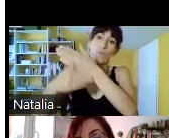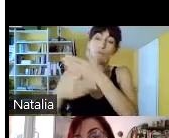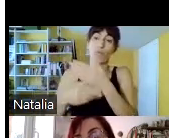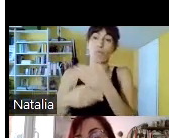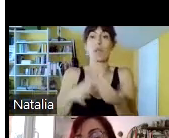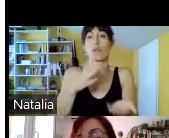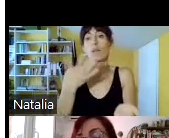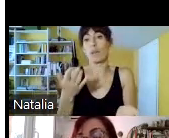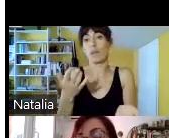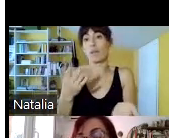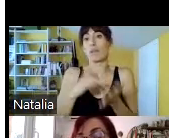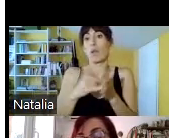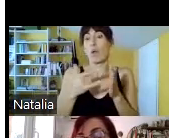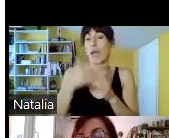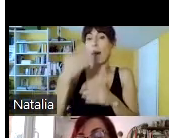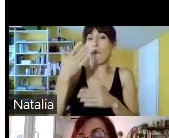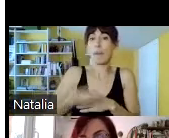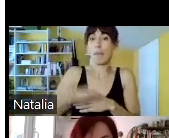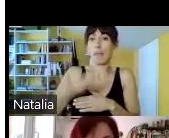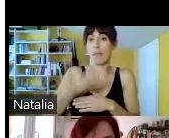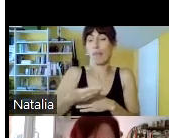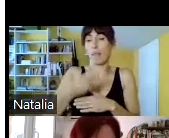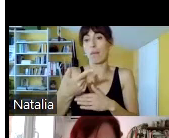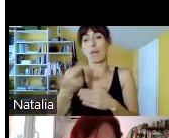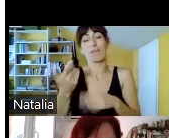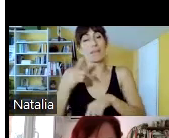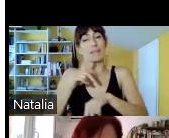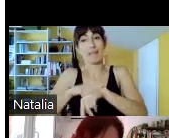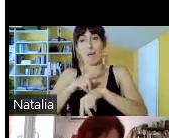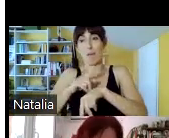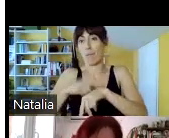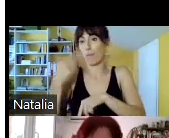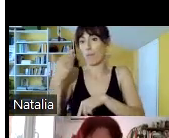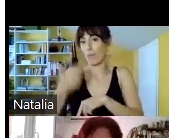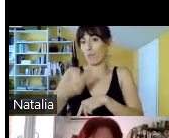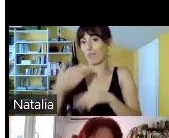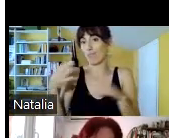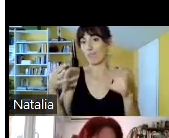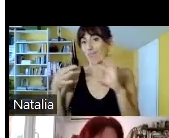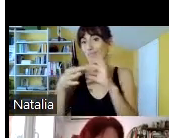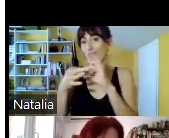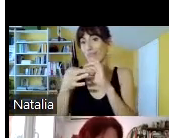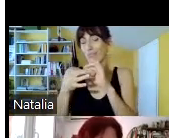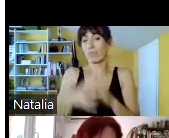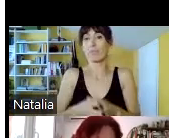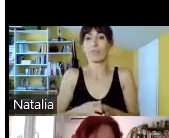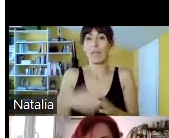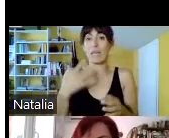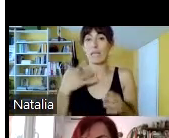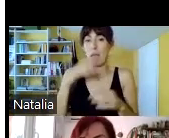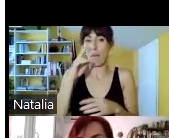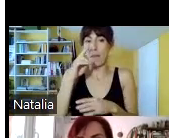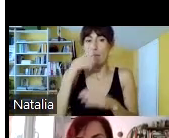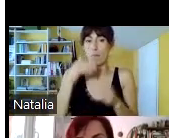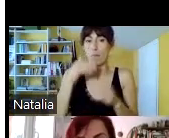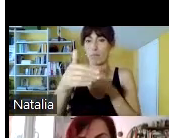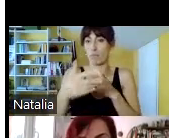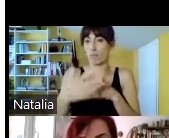tecnología principal de la atención primaria es el tiempo. Y bueno, eso veremos más adelante que es